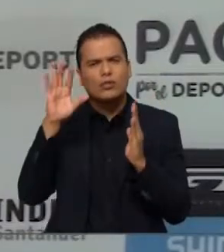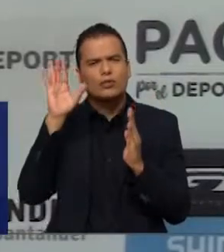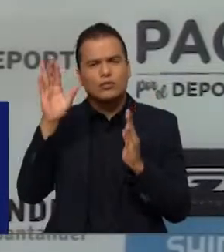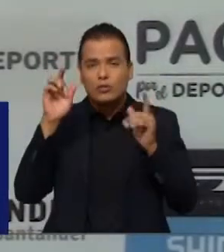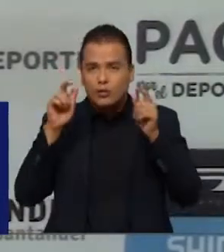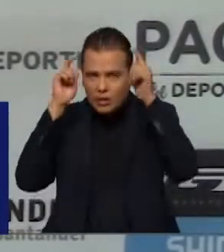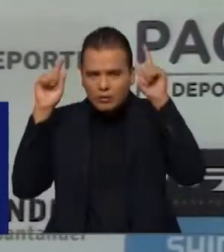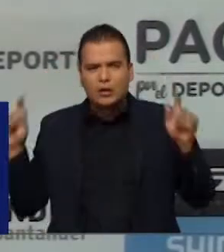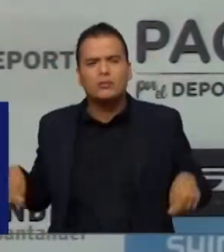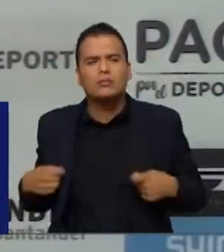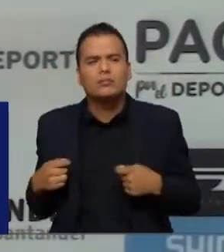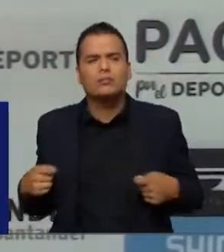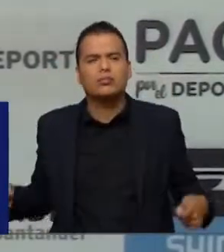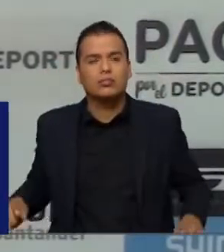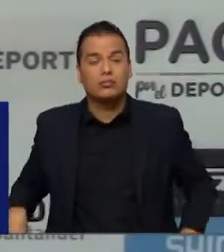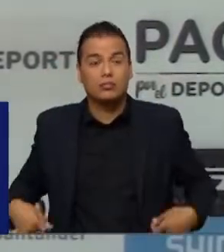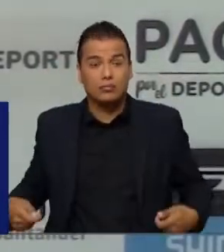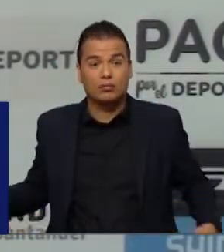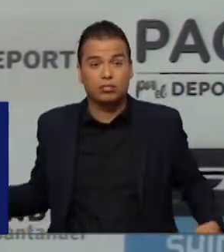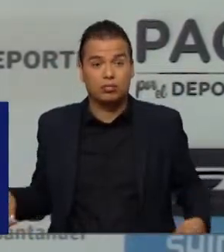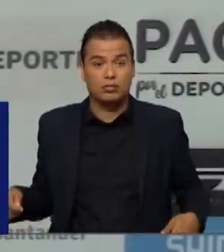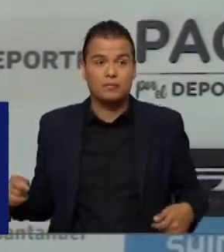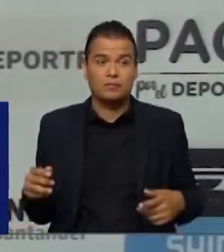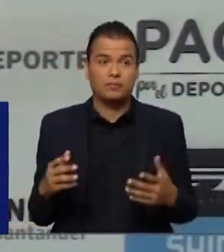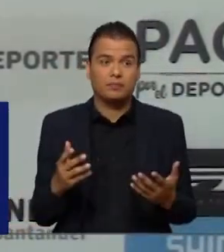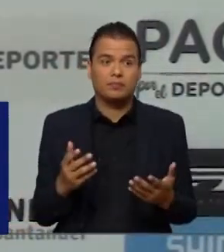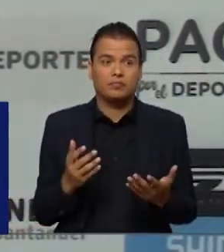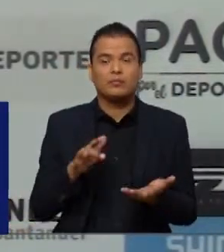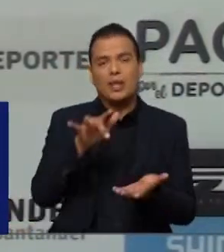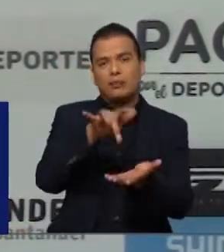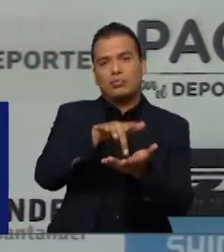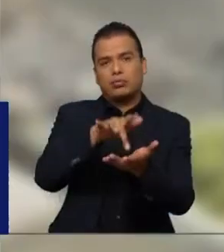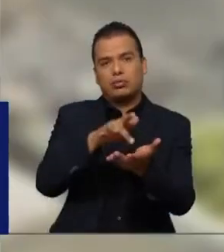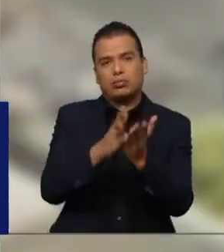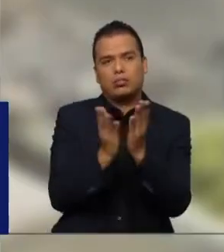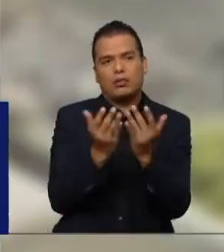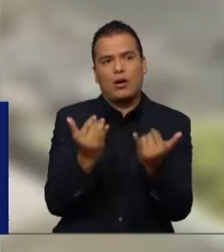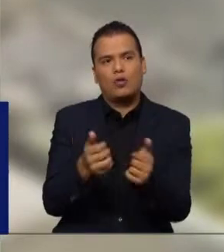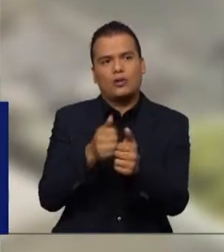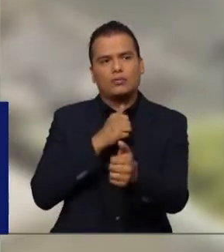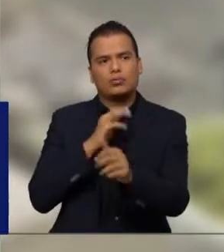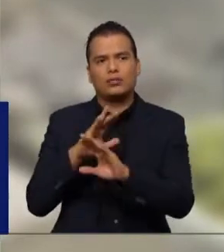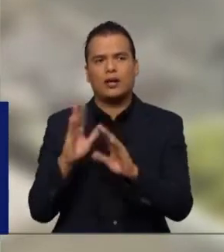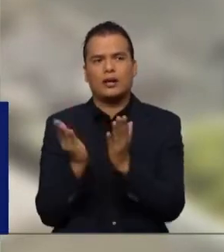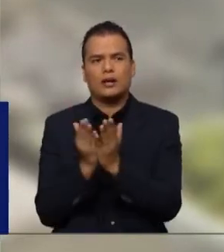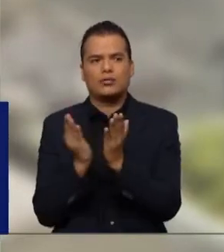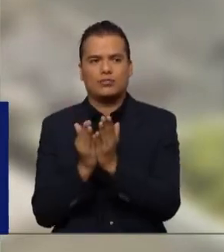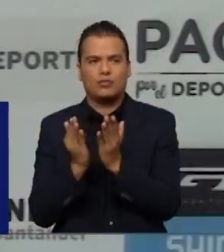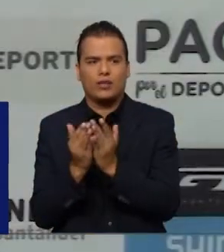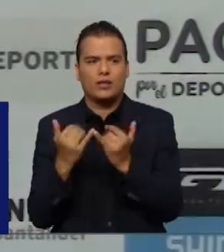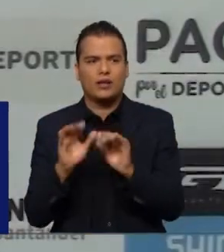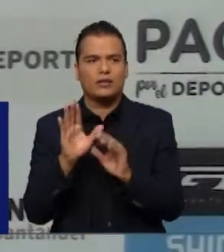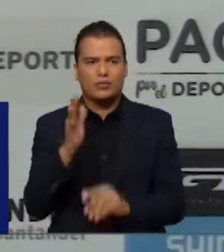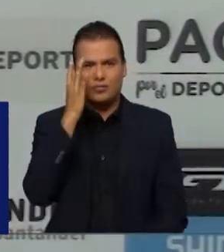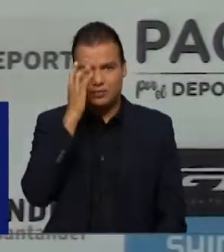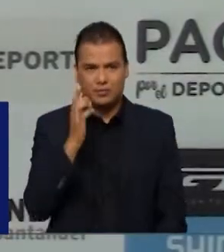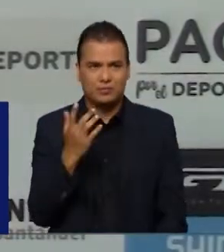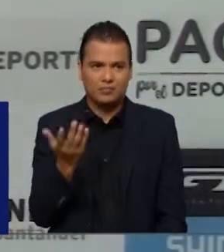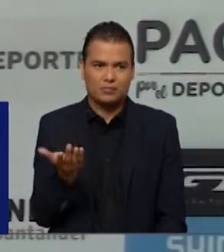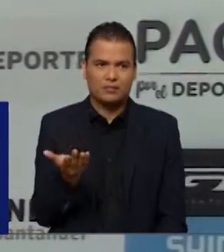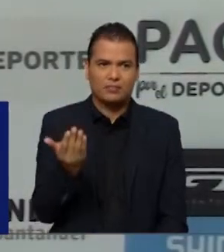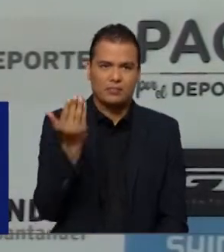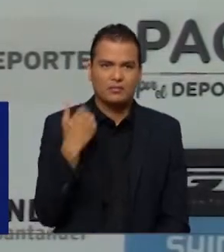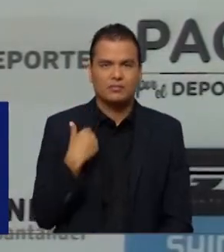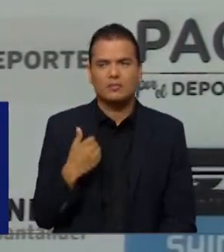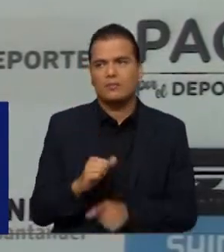operación gastronómica, estudio un tiempo de forma presencial, ya solo lo hago de forma virtual porque se me presta más para